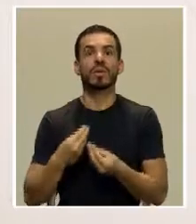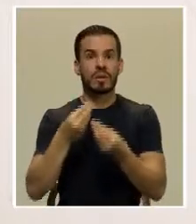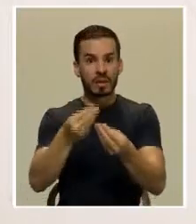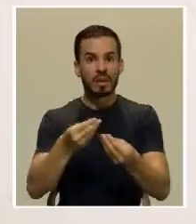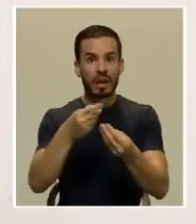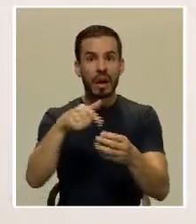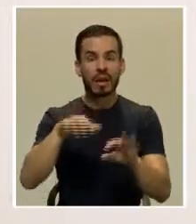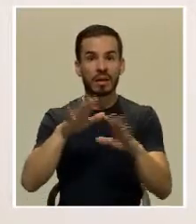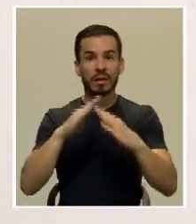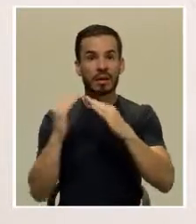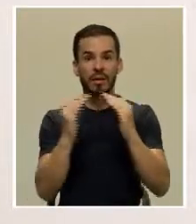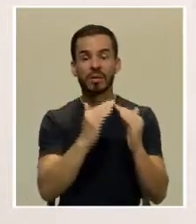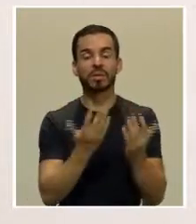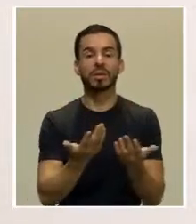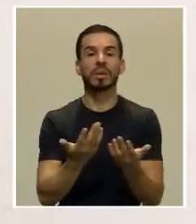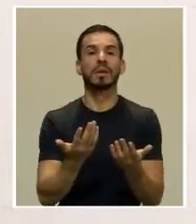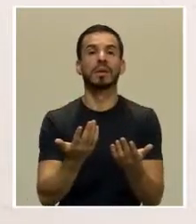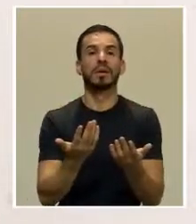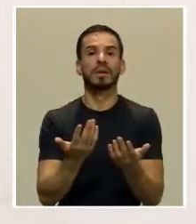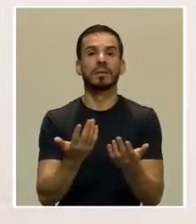que hemos estado cubriendo nosotros aquí en la comunidad,